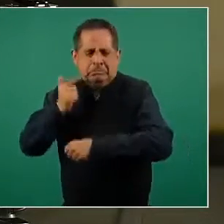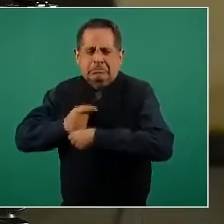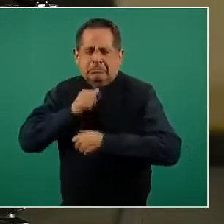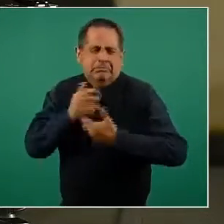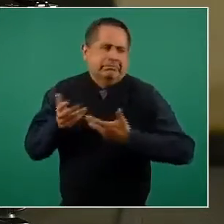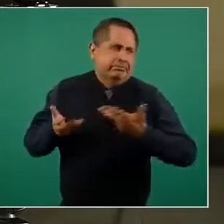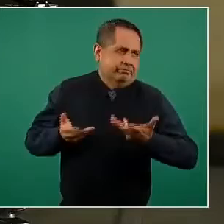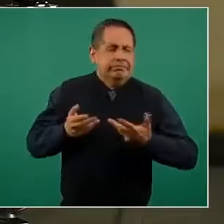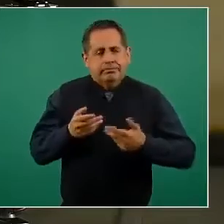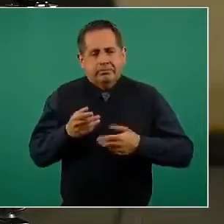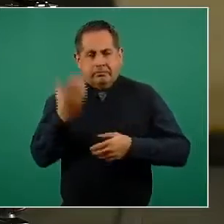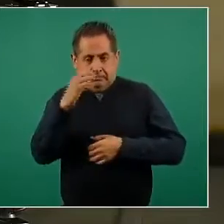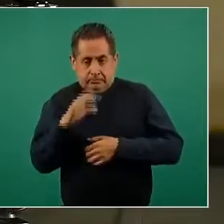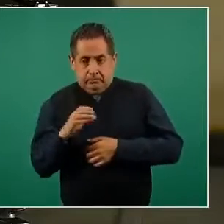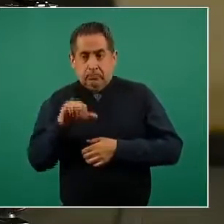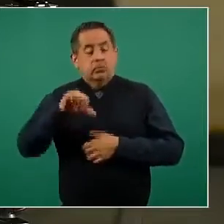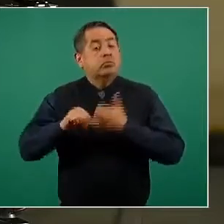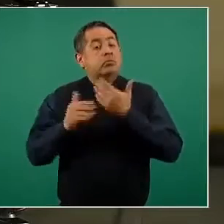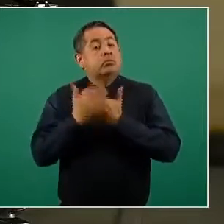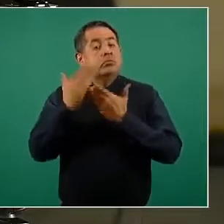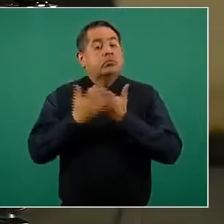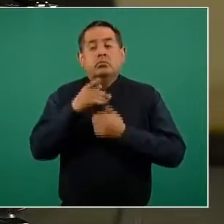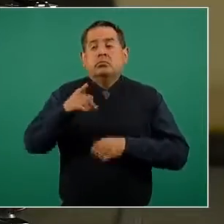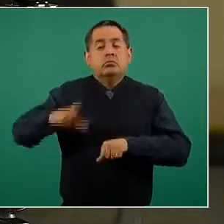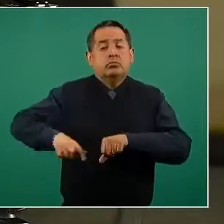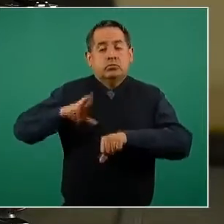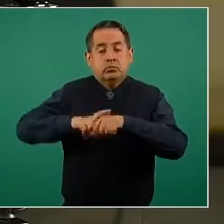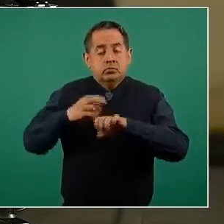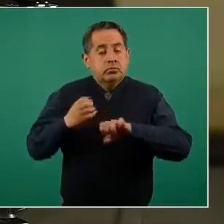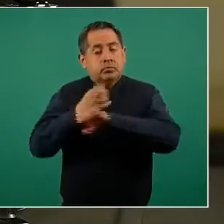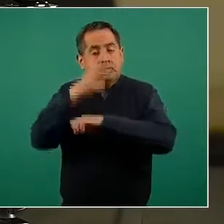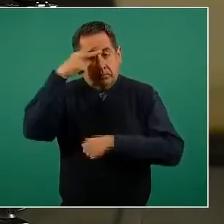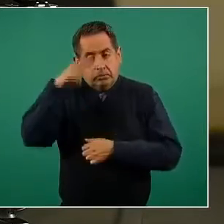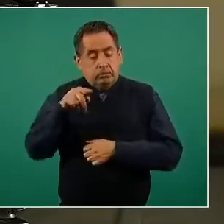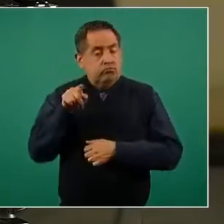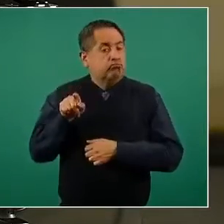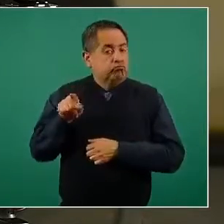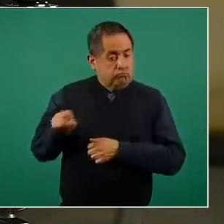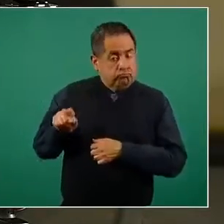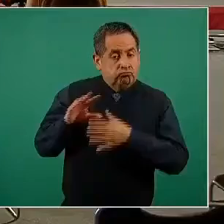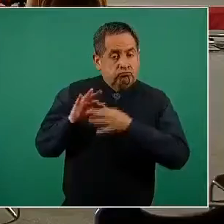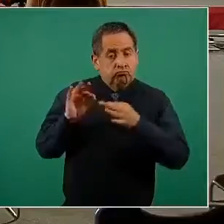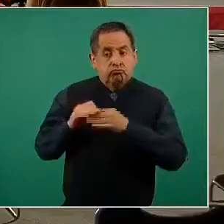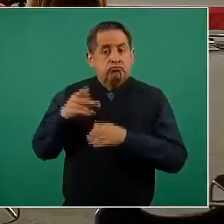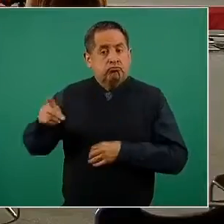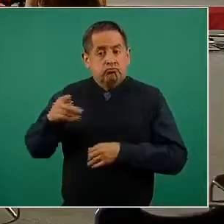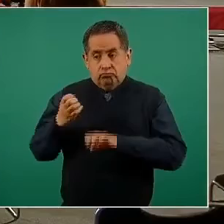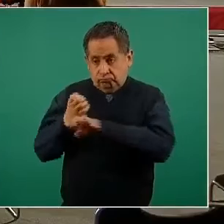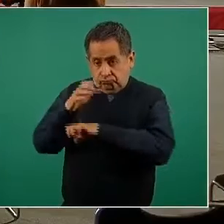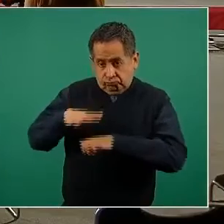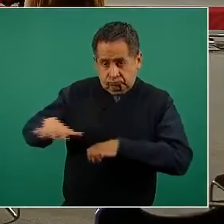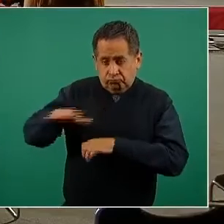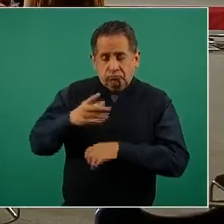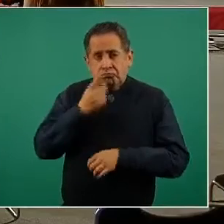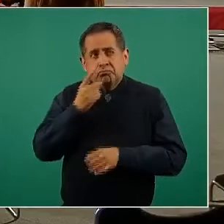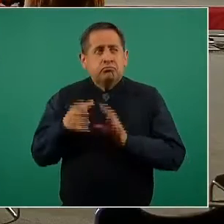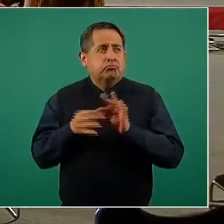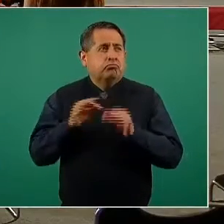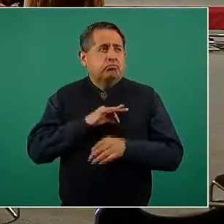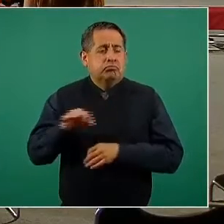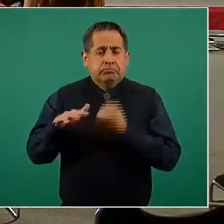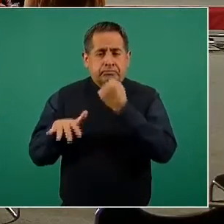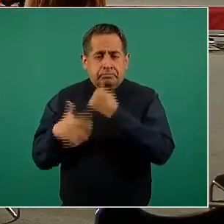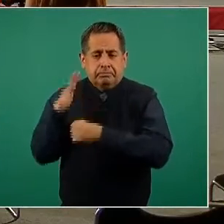atrevería a mencionar que hoy por la mañana el gobernador del Estado de México habla de que en su estado se realizan alrededor de unas